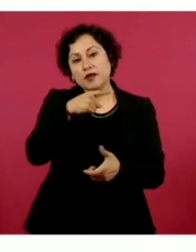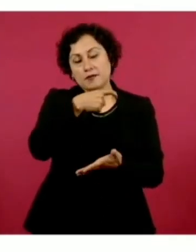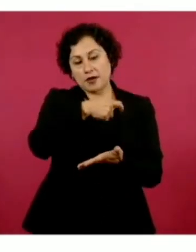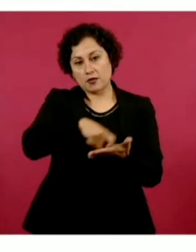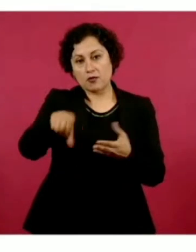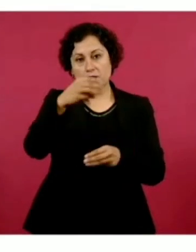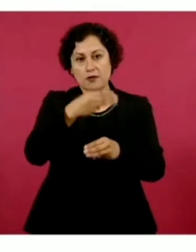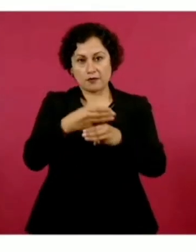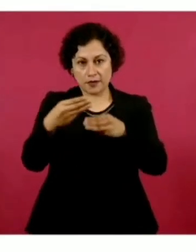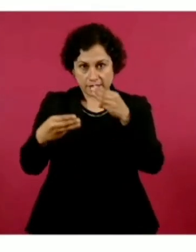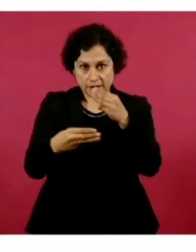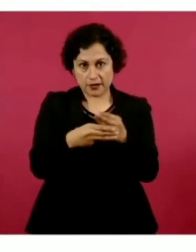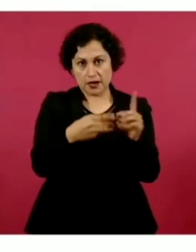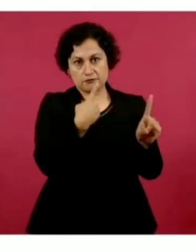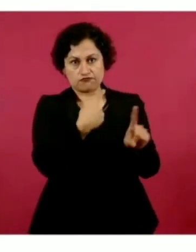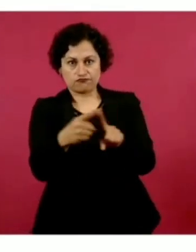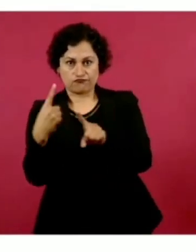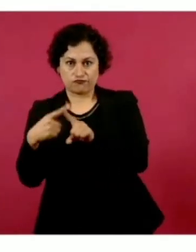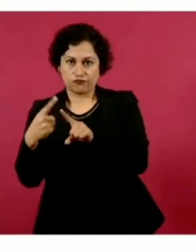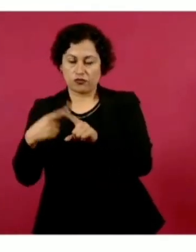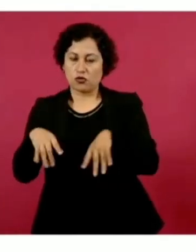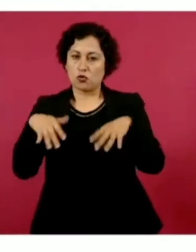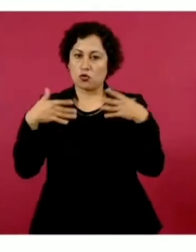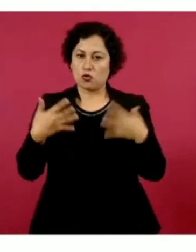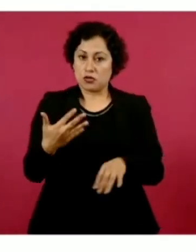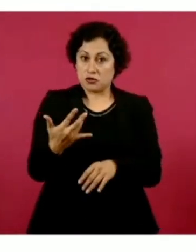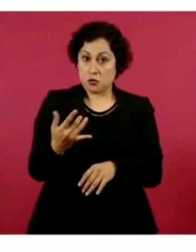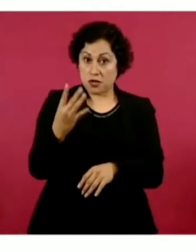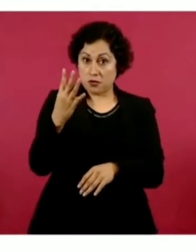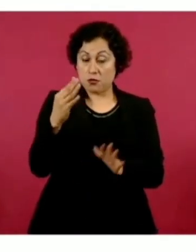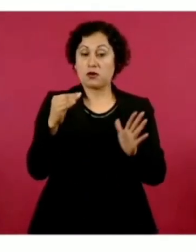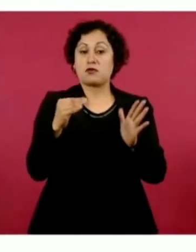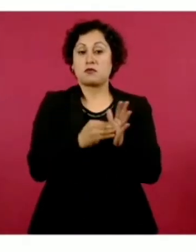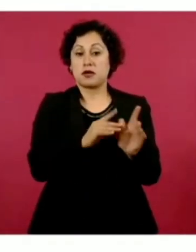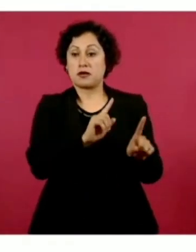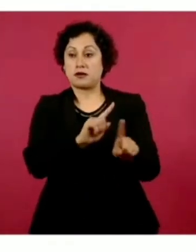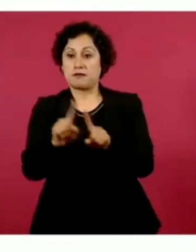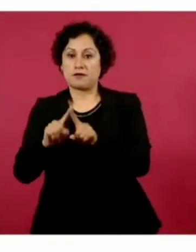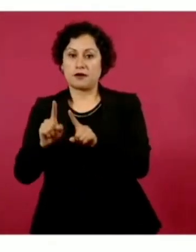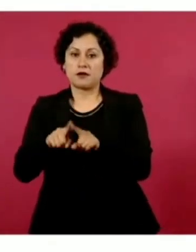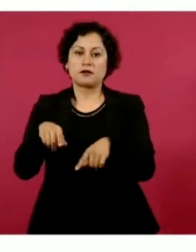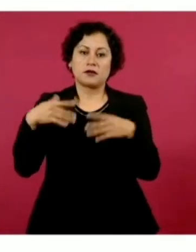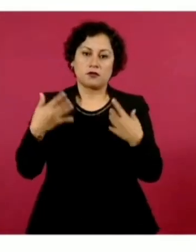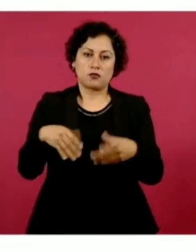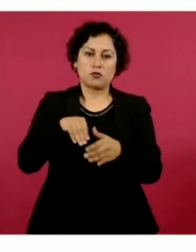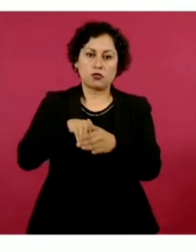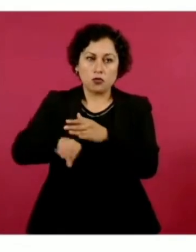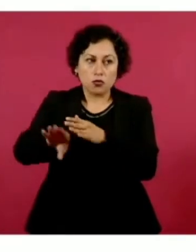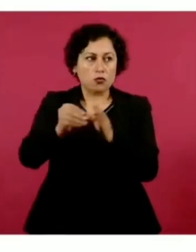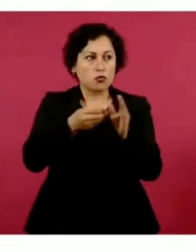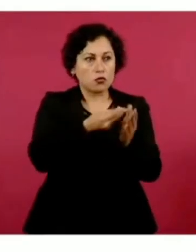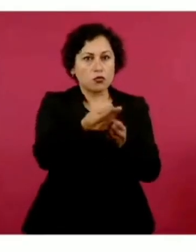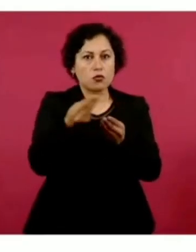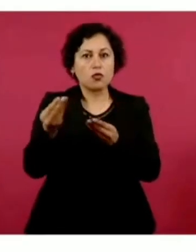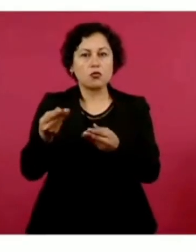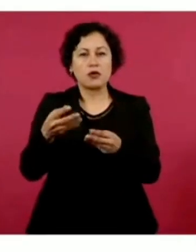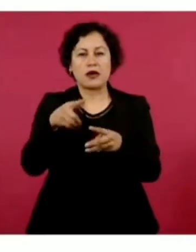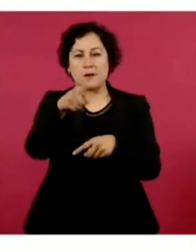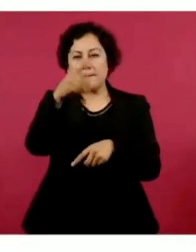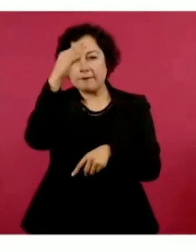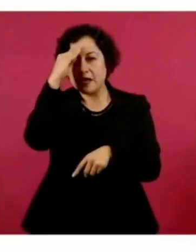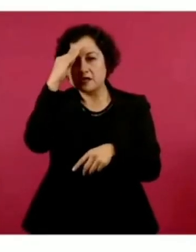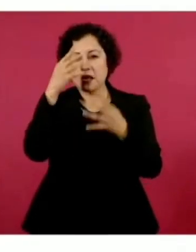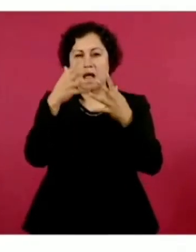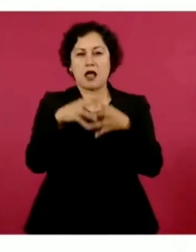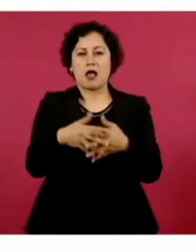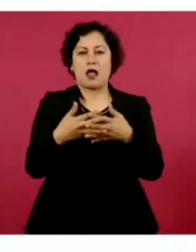equipo muy numeroso, 54,000 equipos, pero muy necesario, aunque no son los grandes aparatos. Sí, rayos